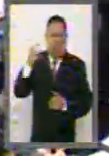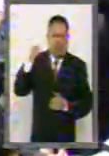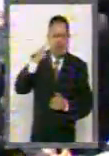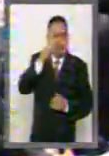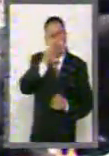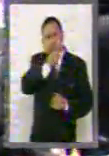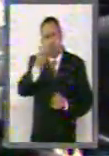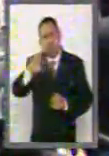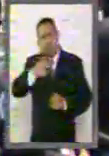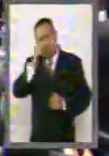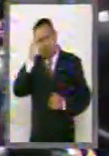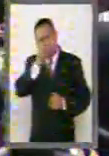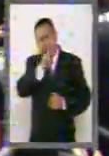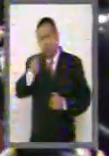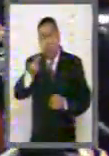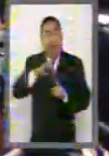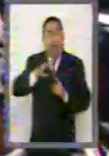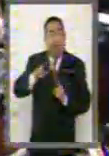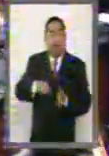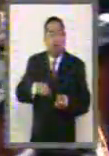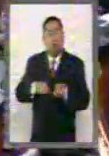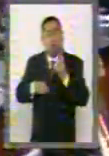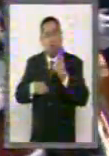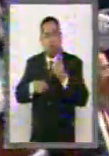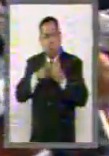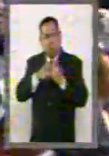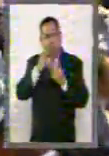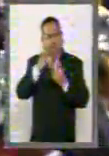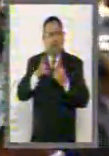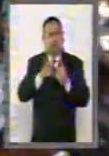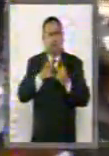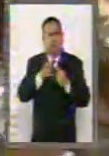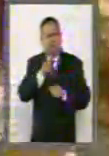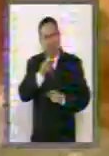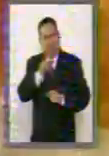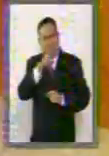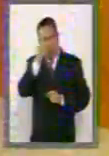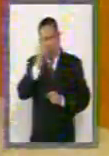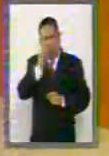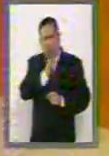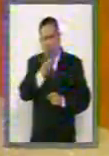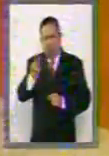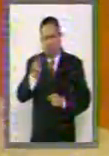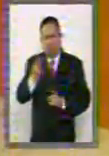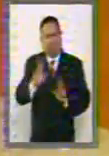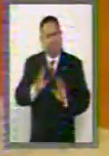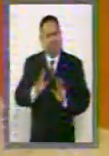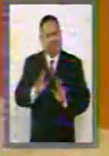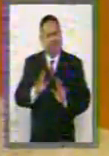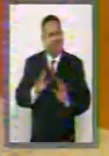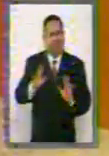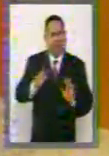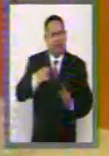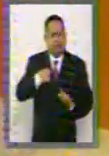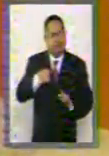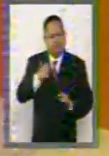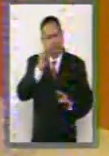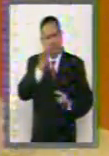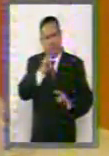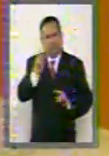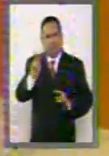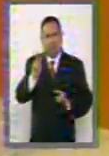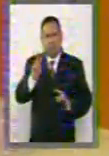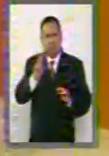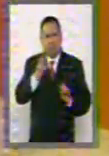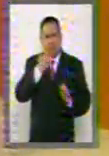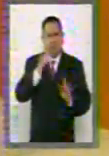momento. Y allá aparecía algo raro, se veía en esa foto. Algo decía que no había algo que